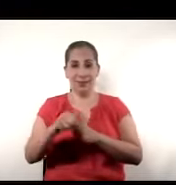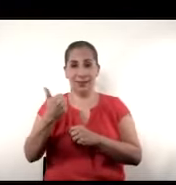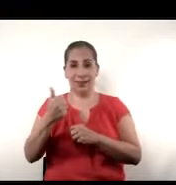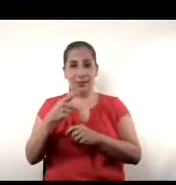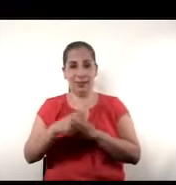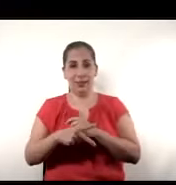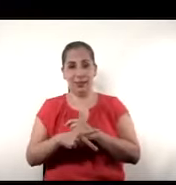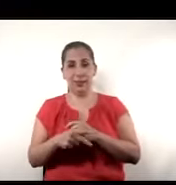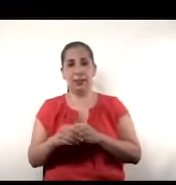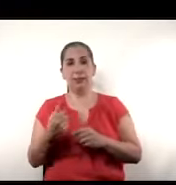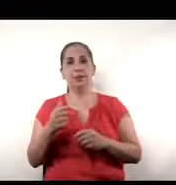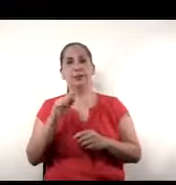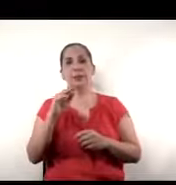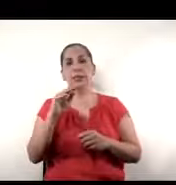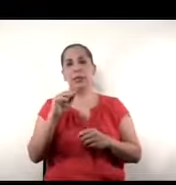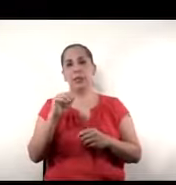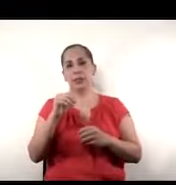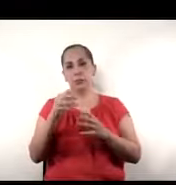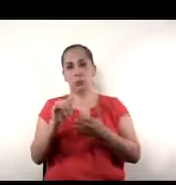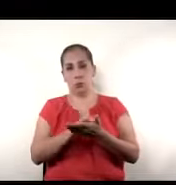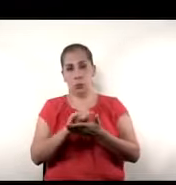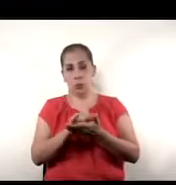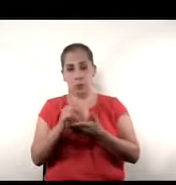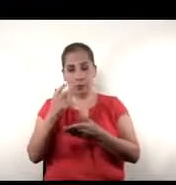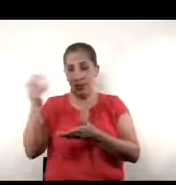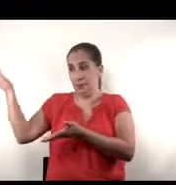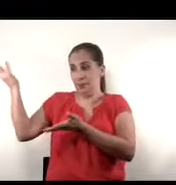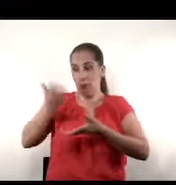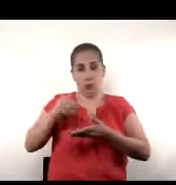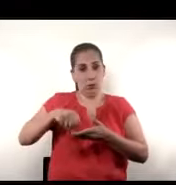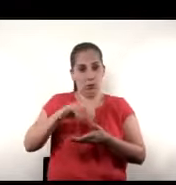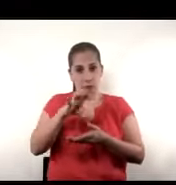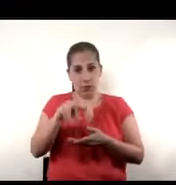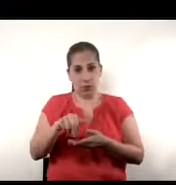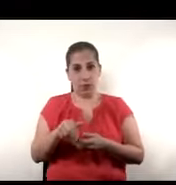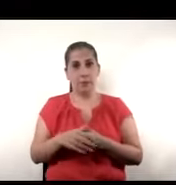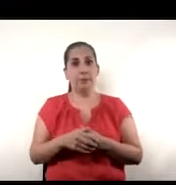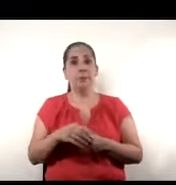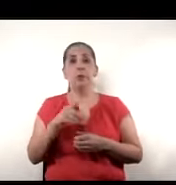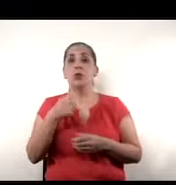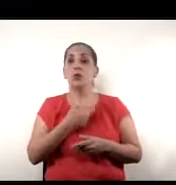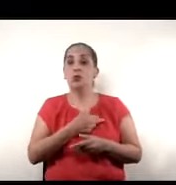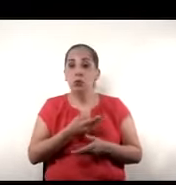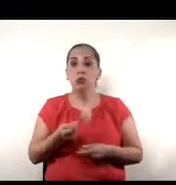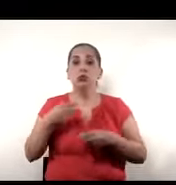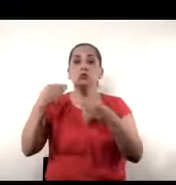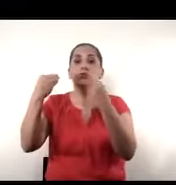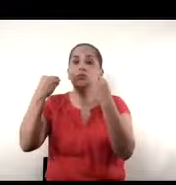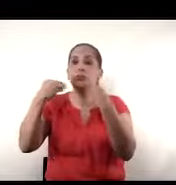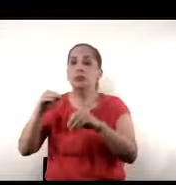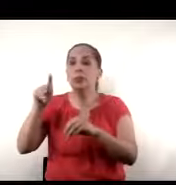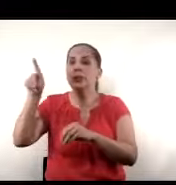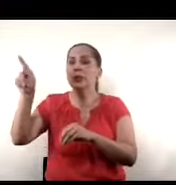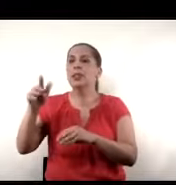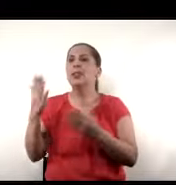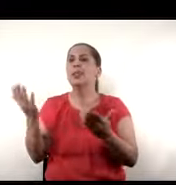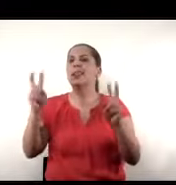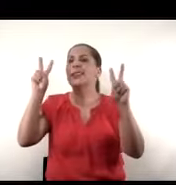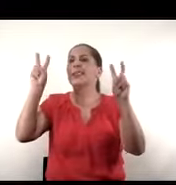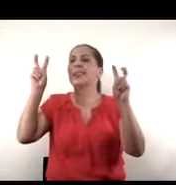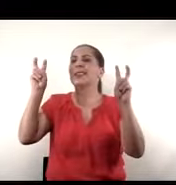York, o sea, de inversión hacia Costa Rica, y uno de los puntos que nosotros le vendíamos al inversionista era